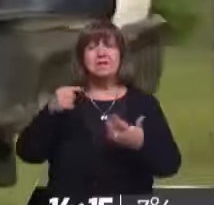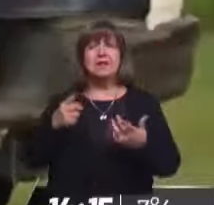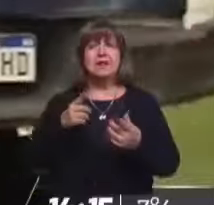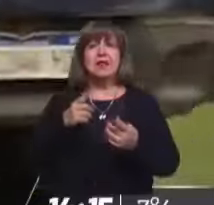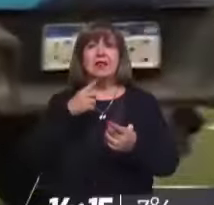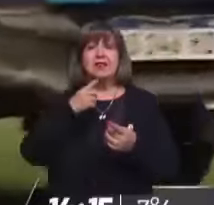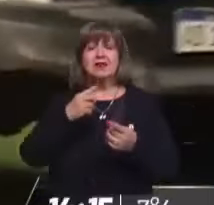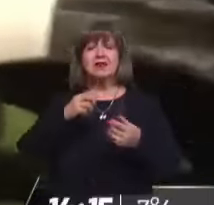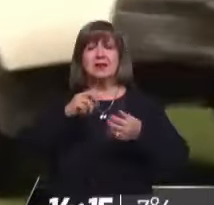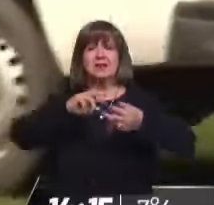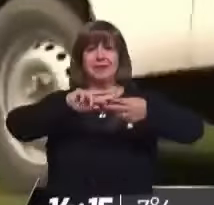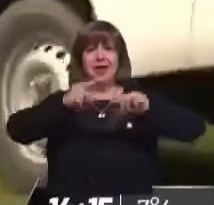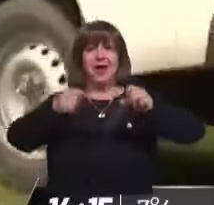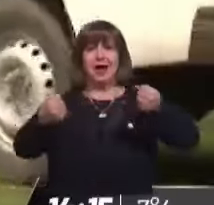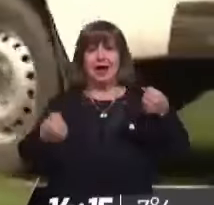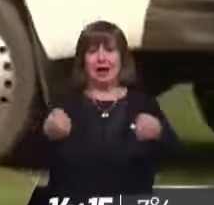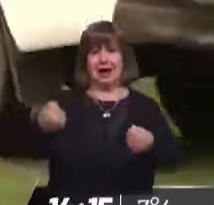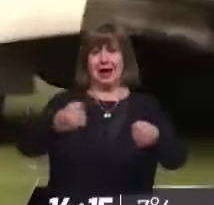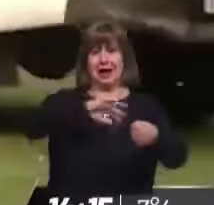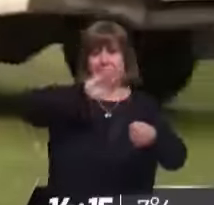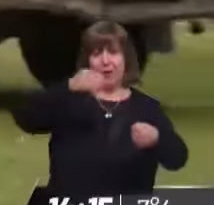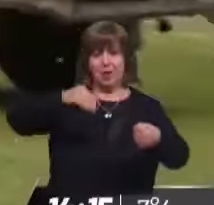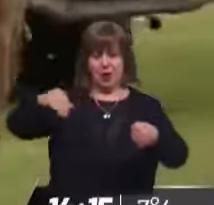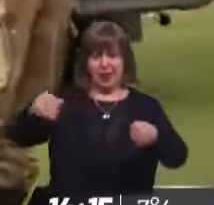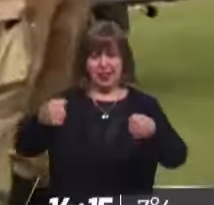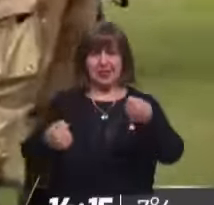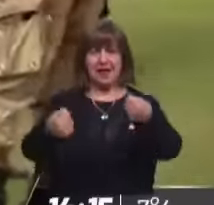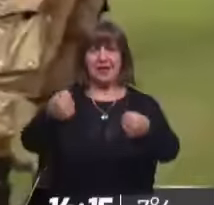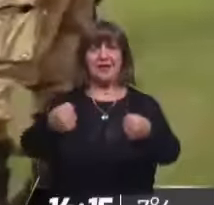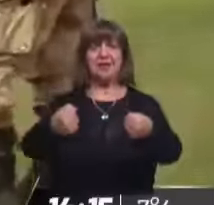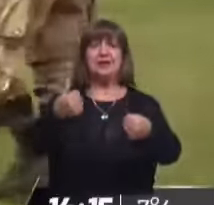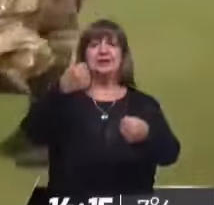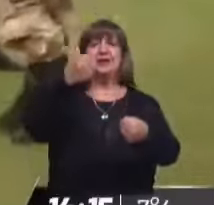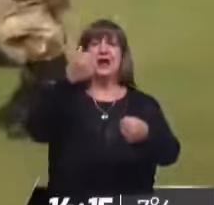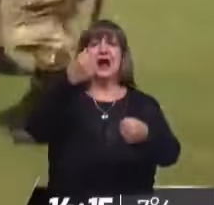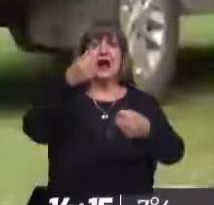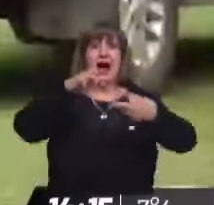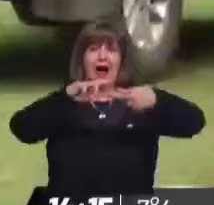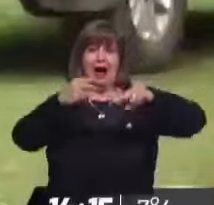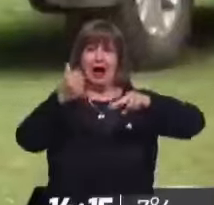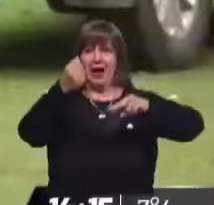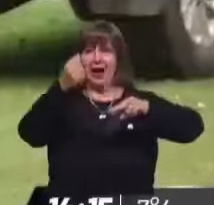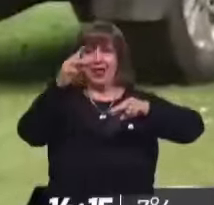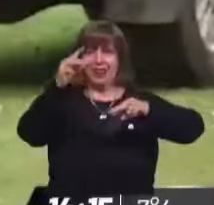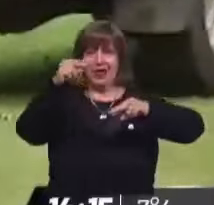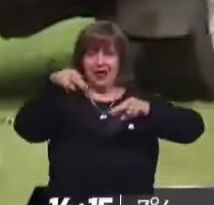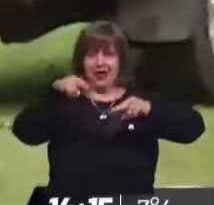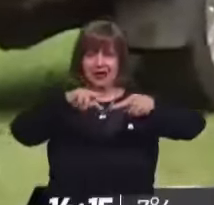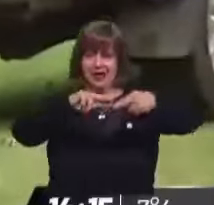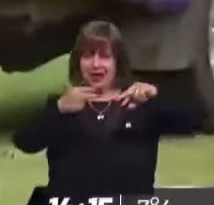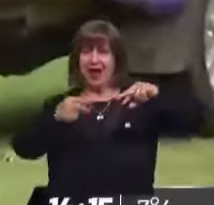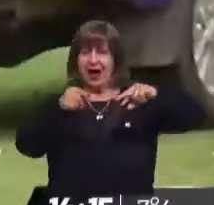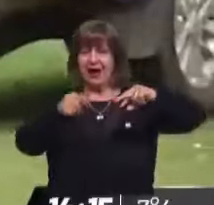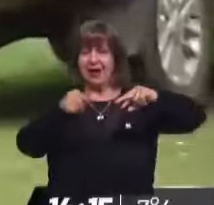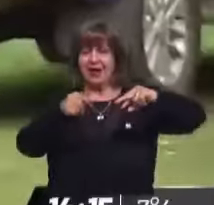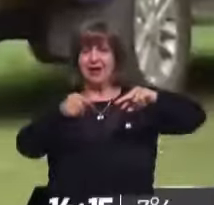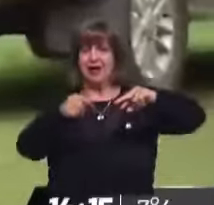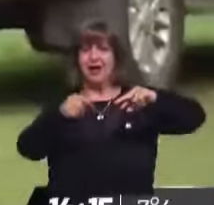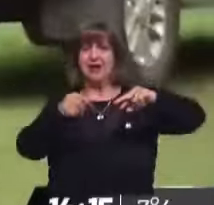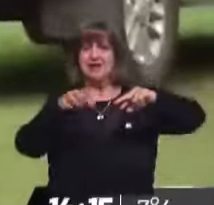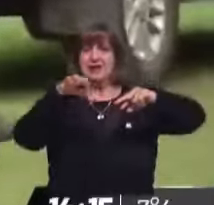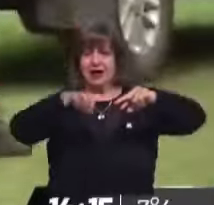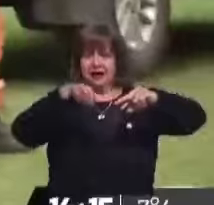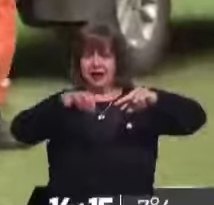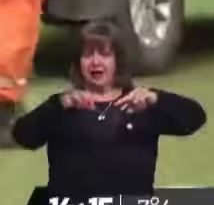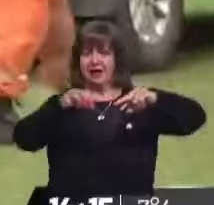del ADN que han encontrado en la camioneta. Encontraron ADN de un varón en la camioneta del principal acusado. Por lo